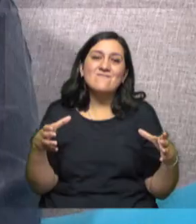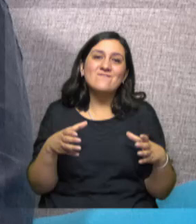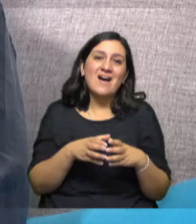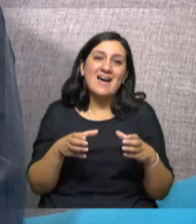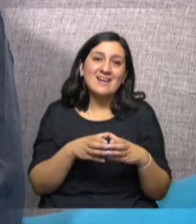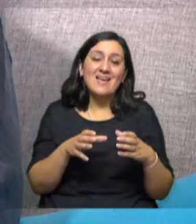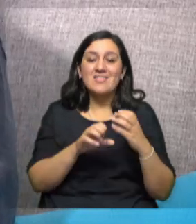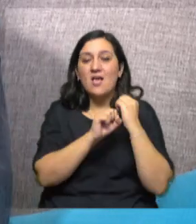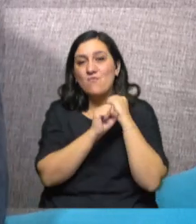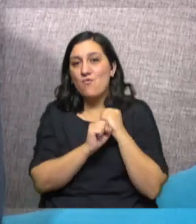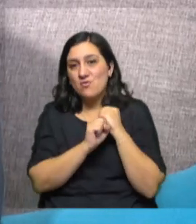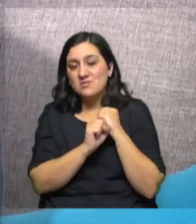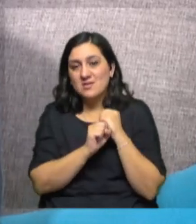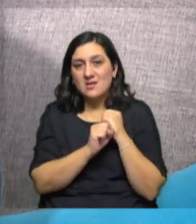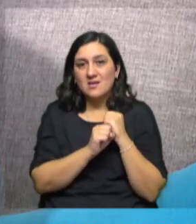La barra de la bolsa.